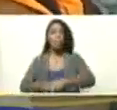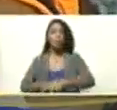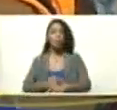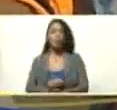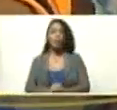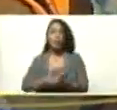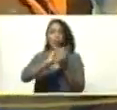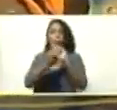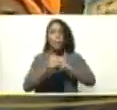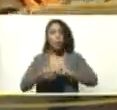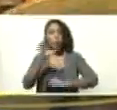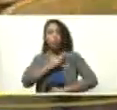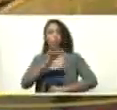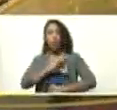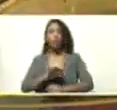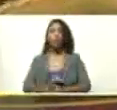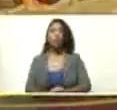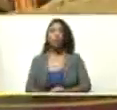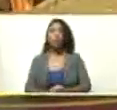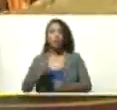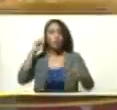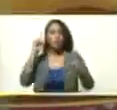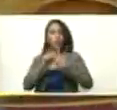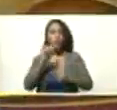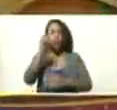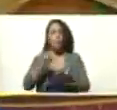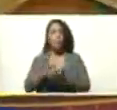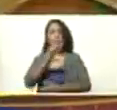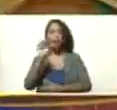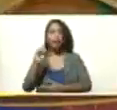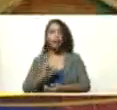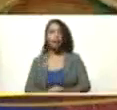transición al socialismo rumbo al 2030,